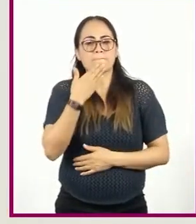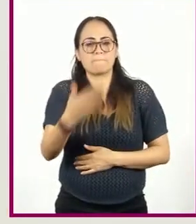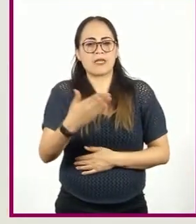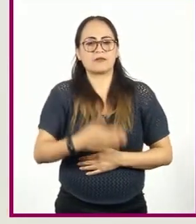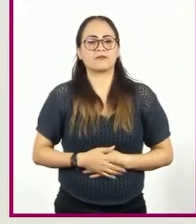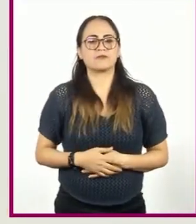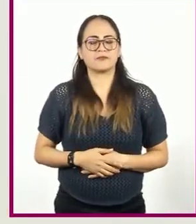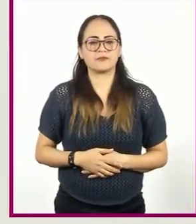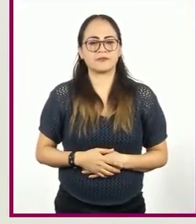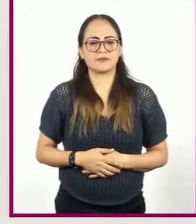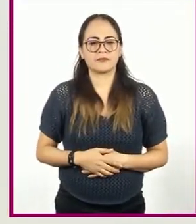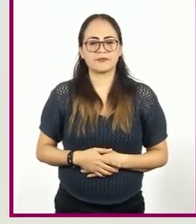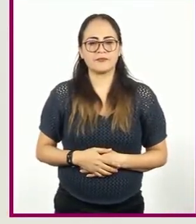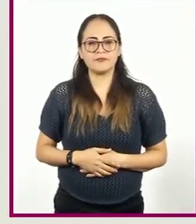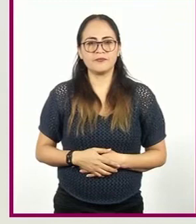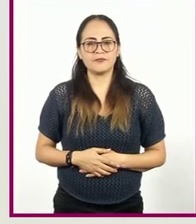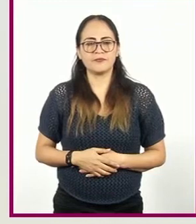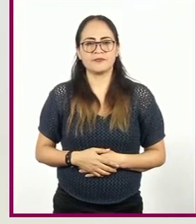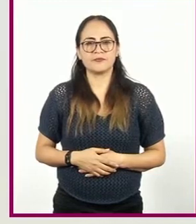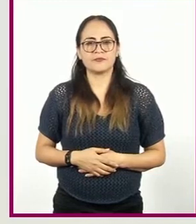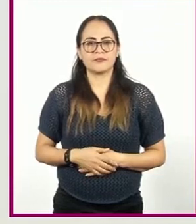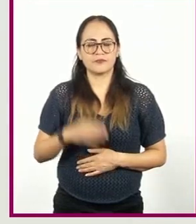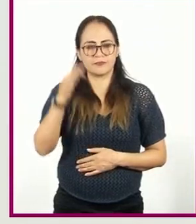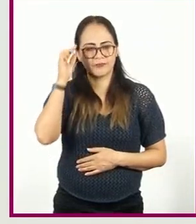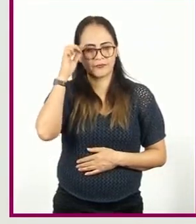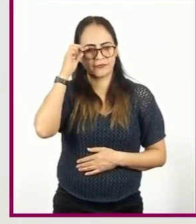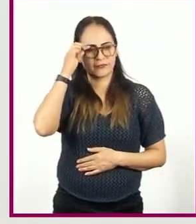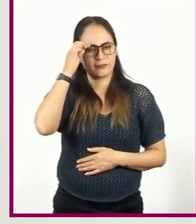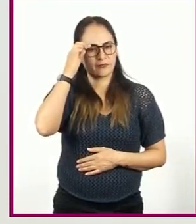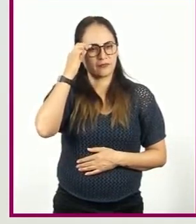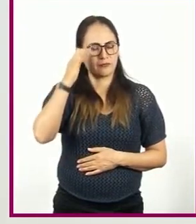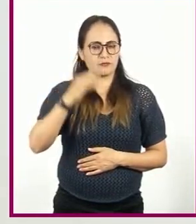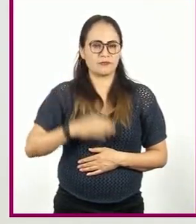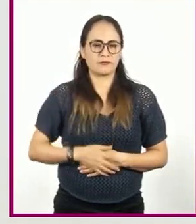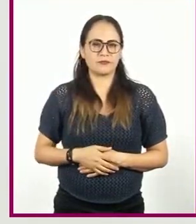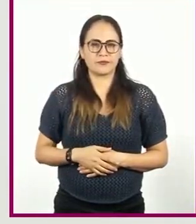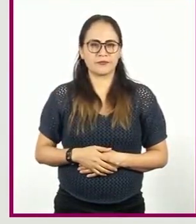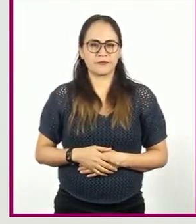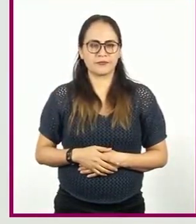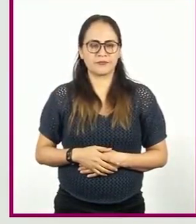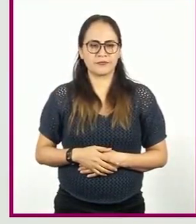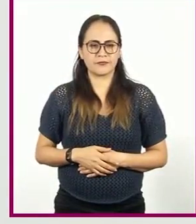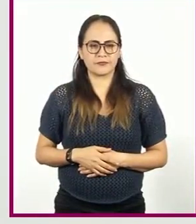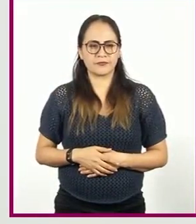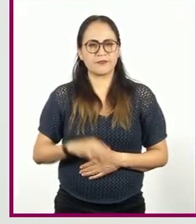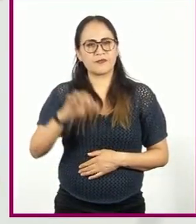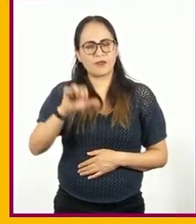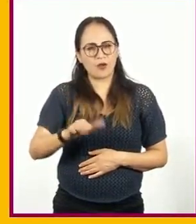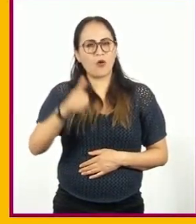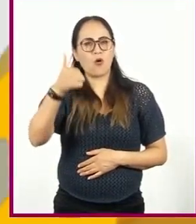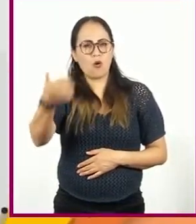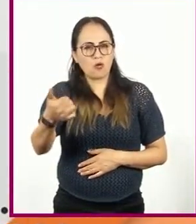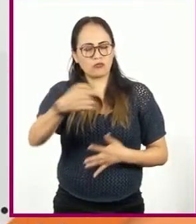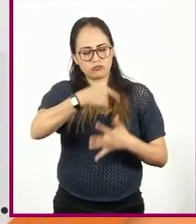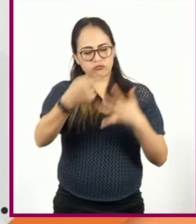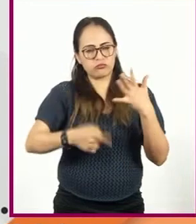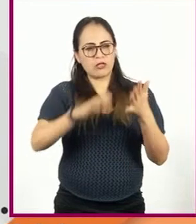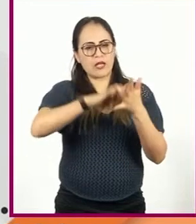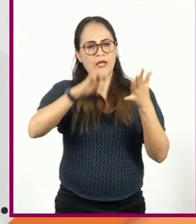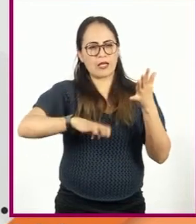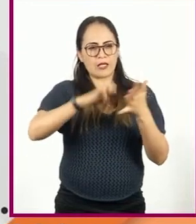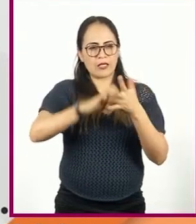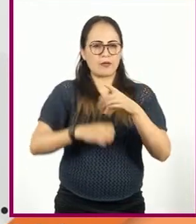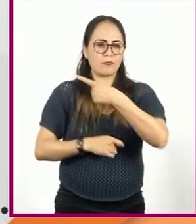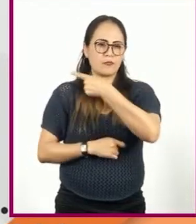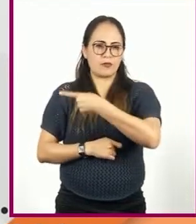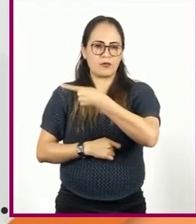Ya está caliente la mano, ya. Está bien. Rápida. Te estoy dando chance. Otros ejemplos son el